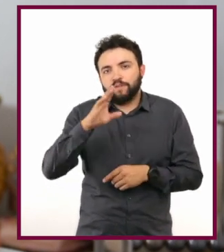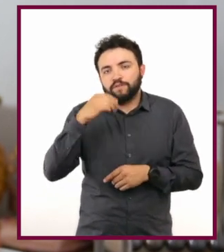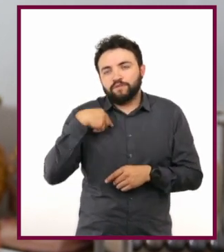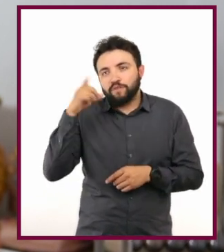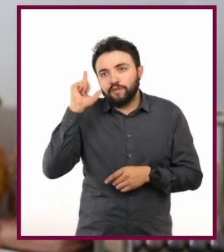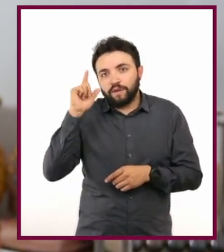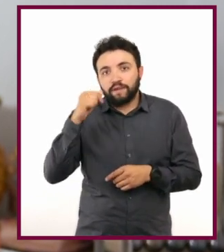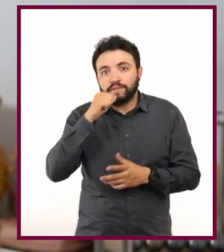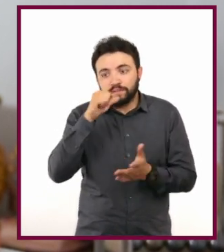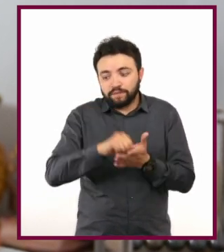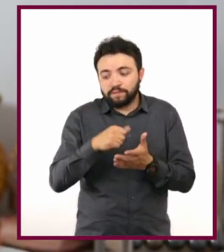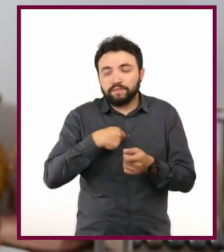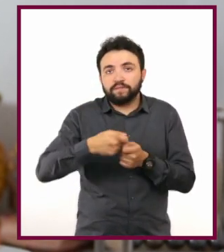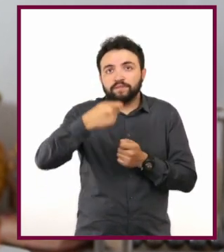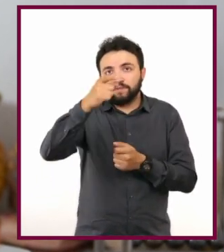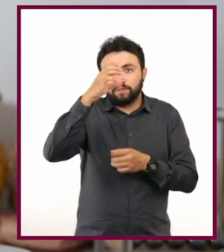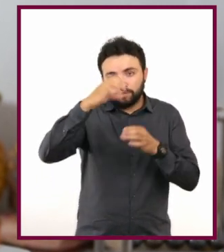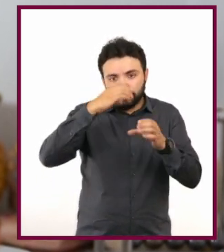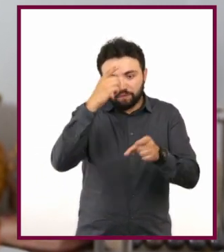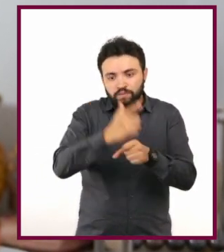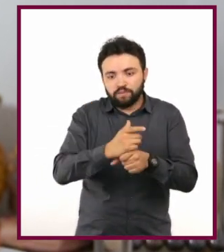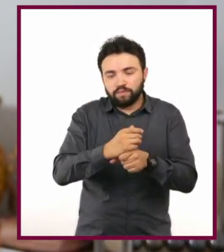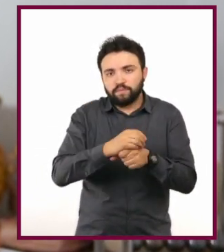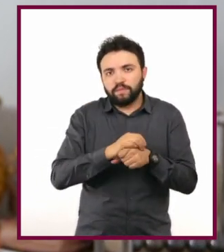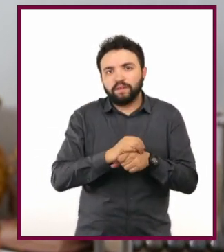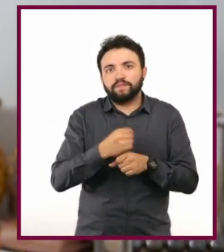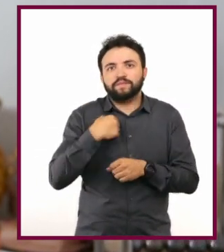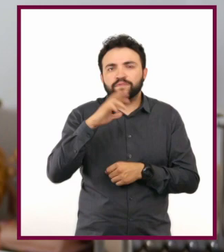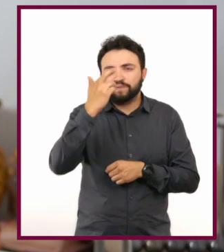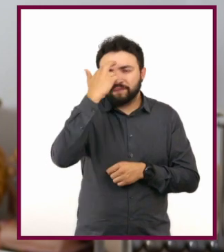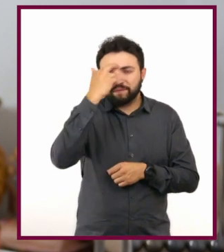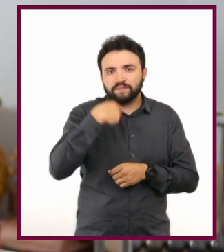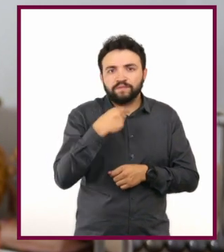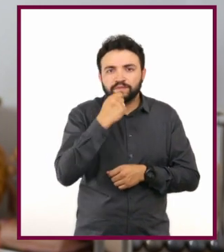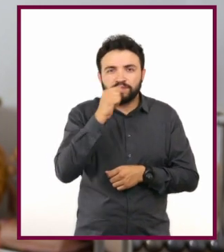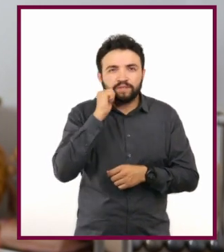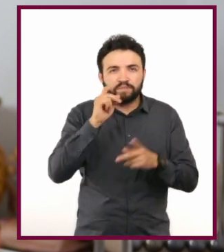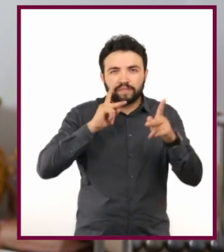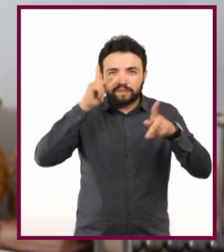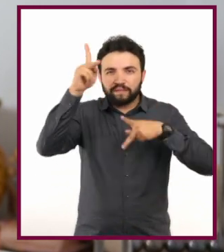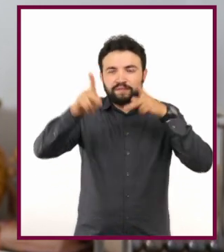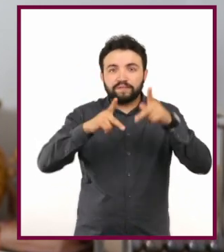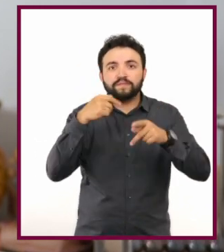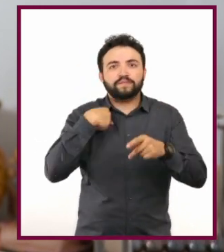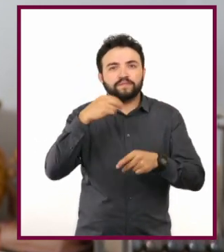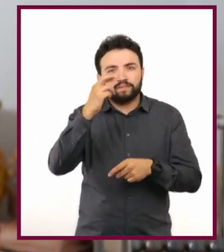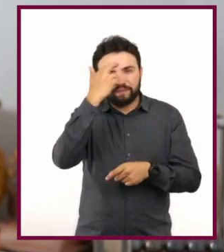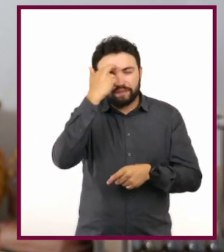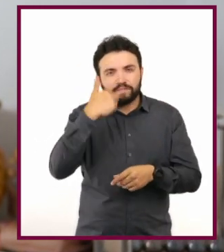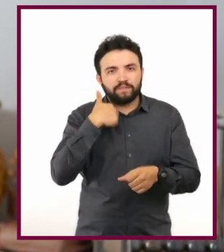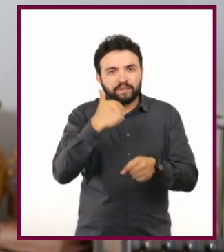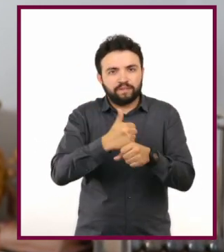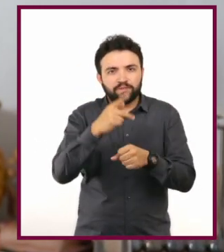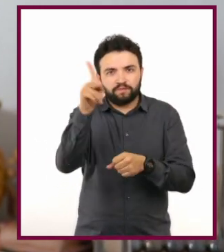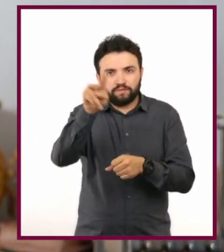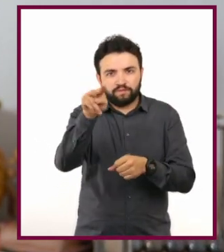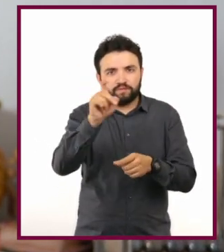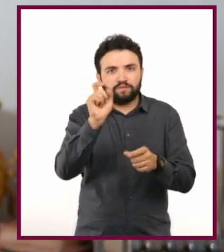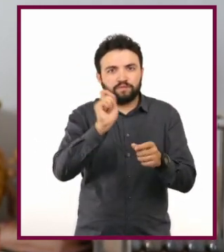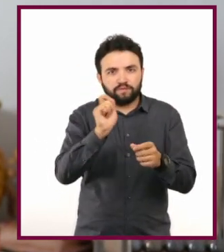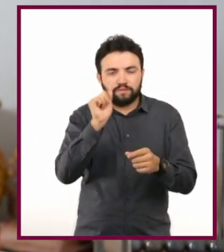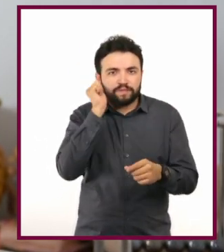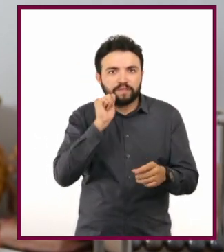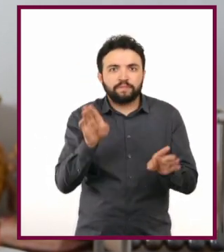llegue para el día de tu cumpleaños. Me acuerdo que cuando era niña y los íbamos a visitar, me contabas que el abuelo y tú vivieron parte de